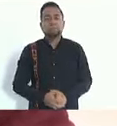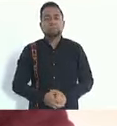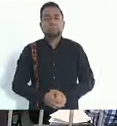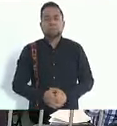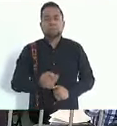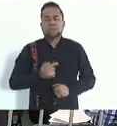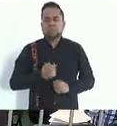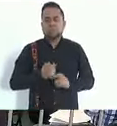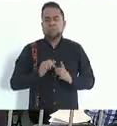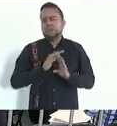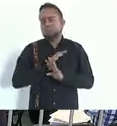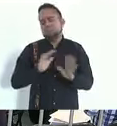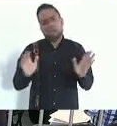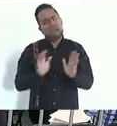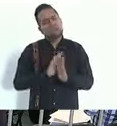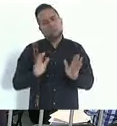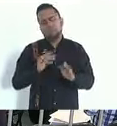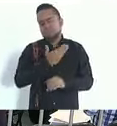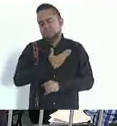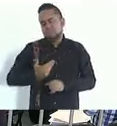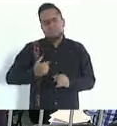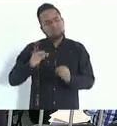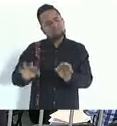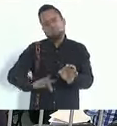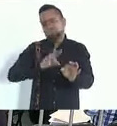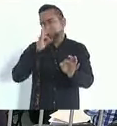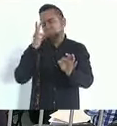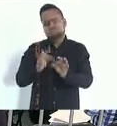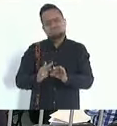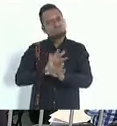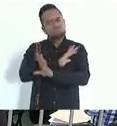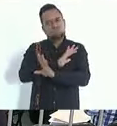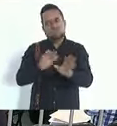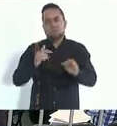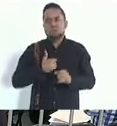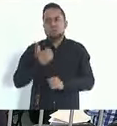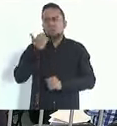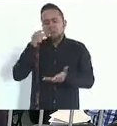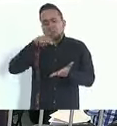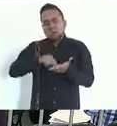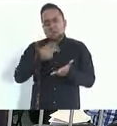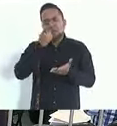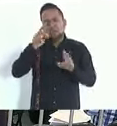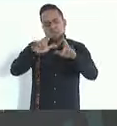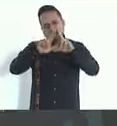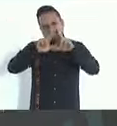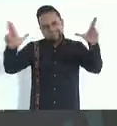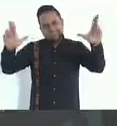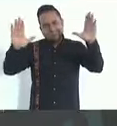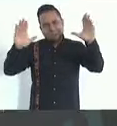terminando nuestro mandato y venimos a despedirnos.